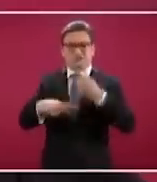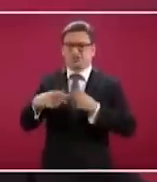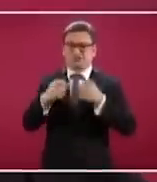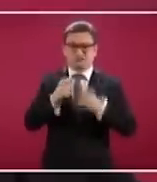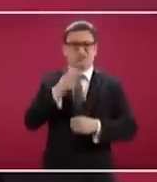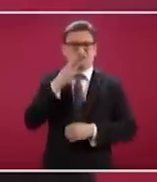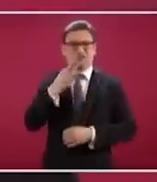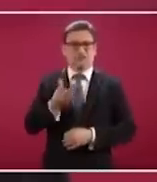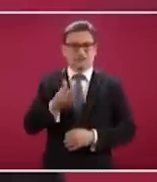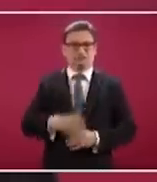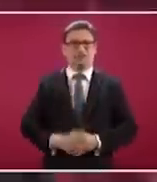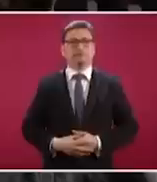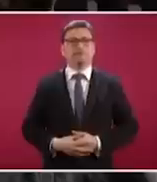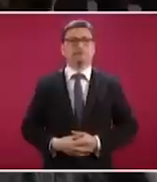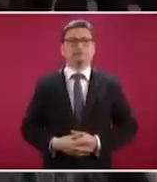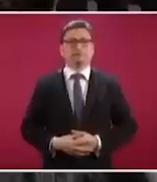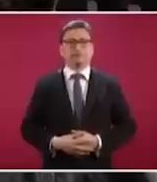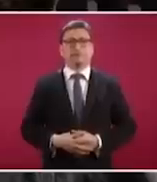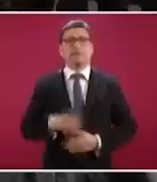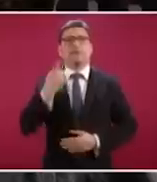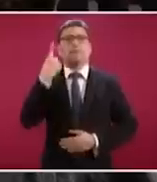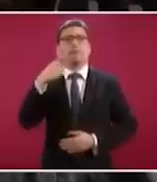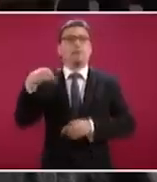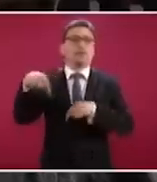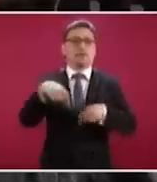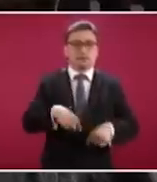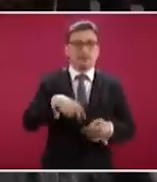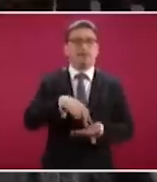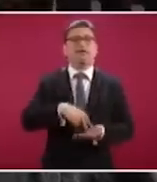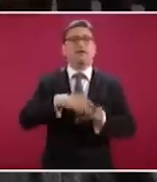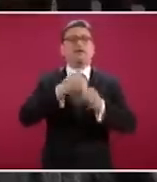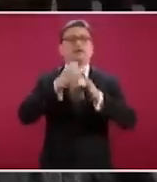presencia para el informe y para el evento.